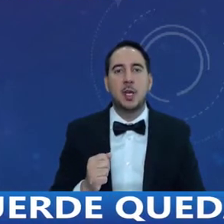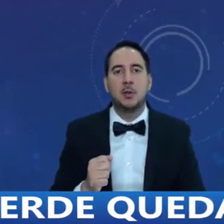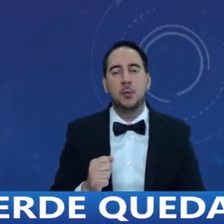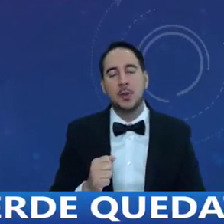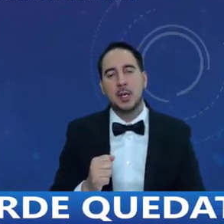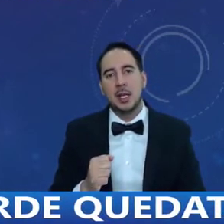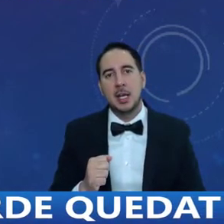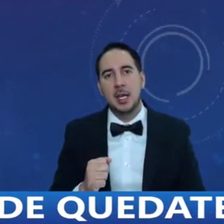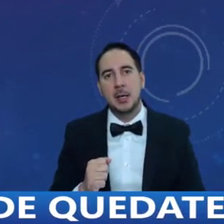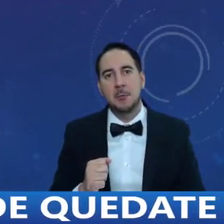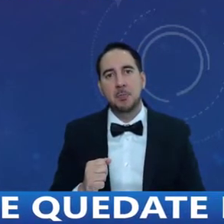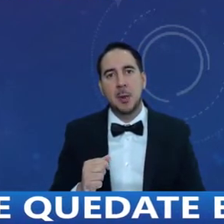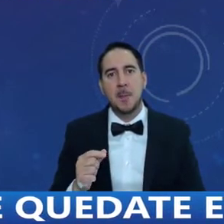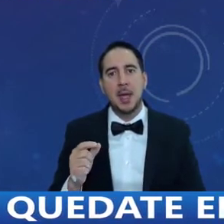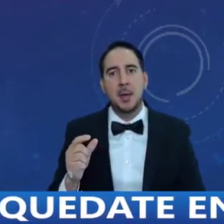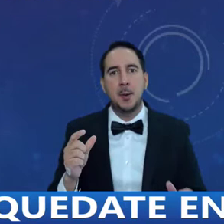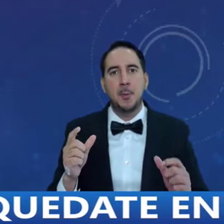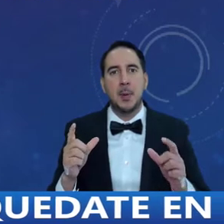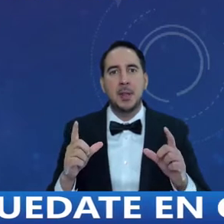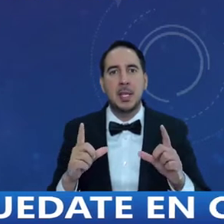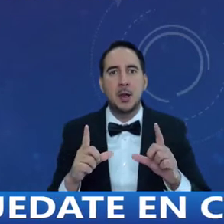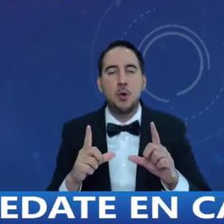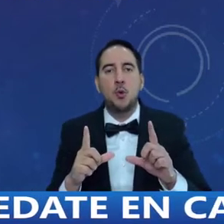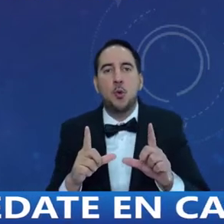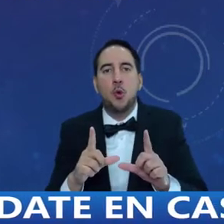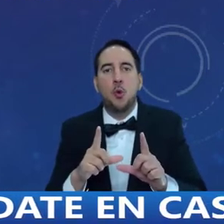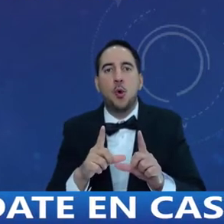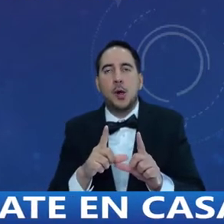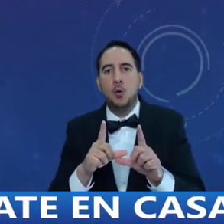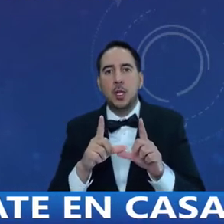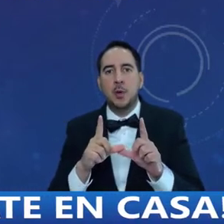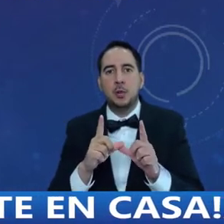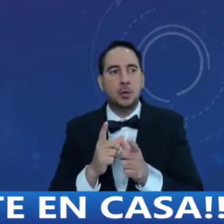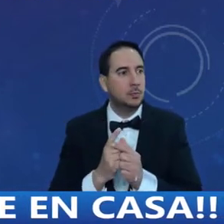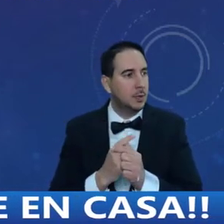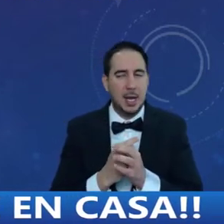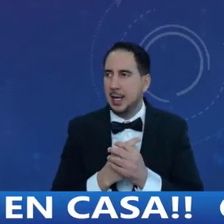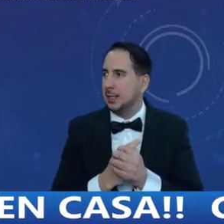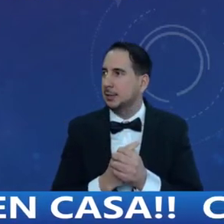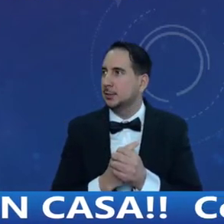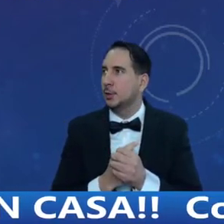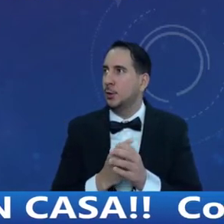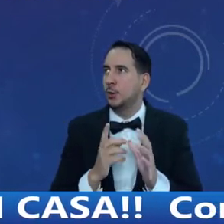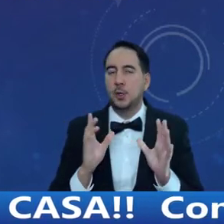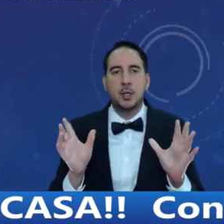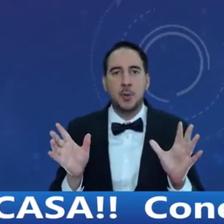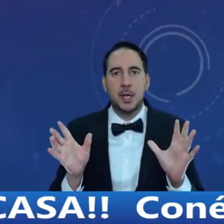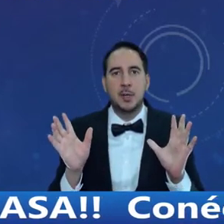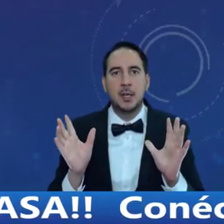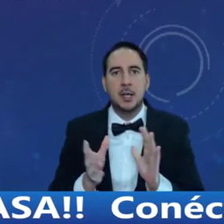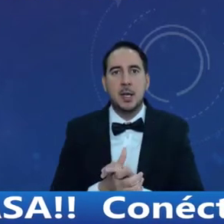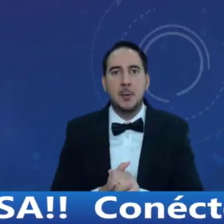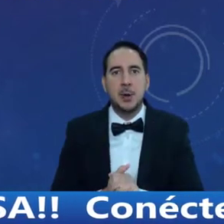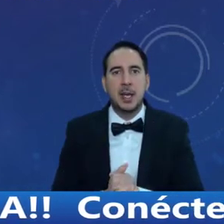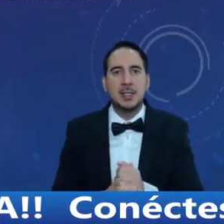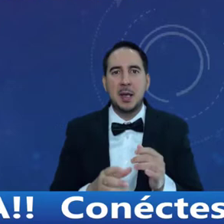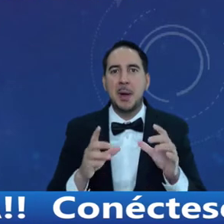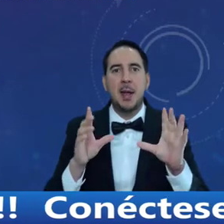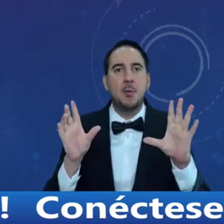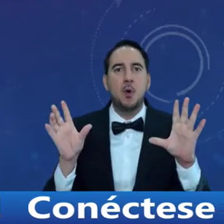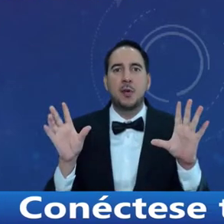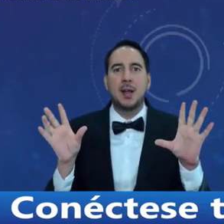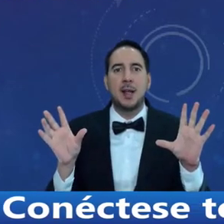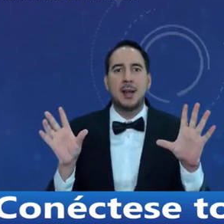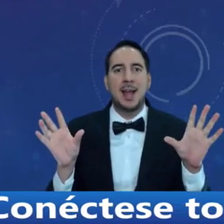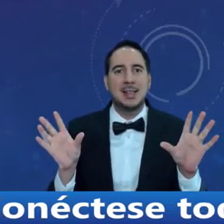que estaba estudiando, me vendieron un librito. Ah, no lo tengo por ahí. Pero que se